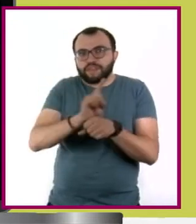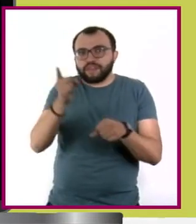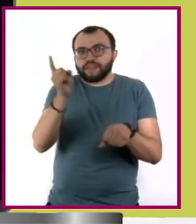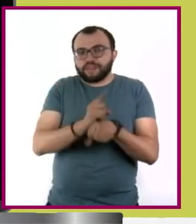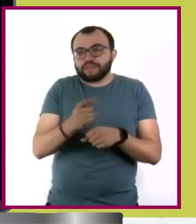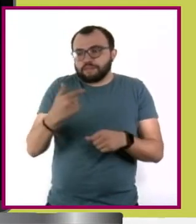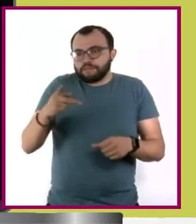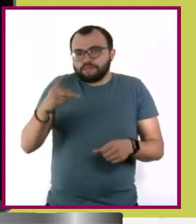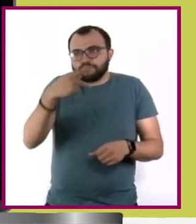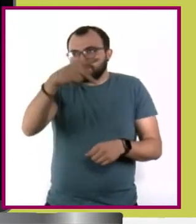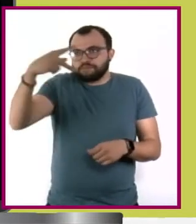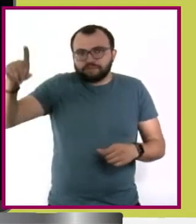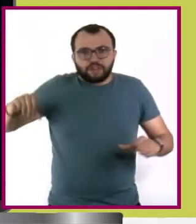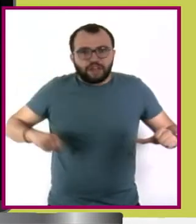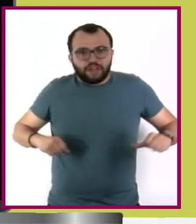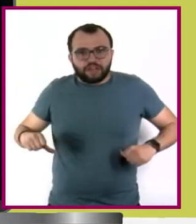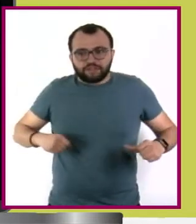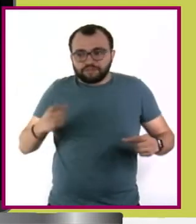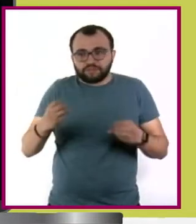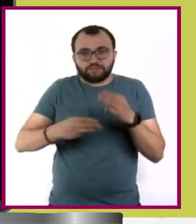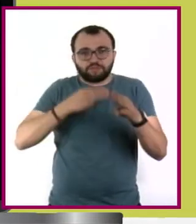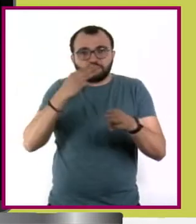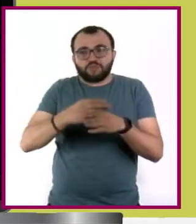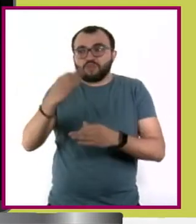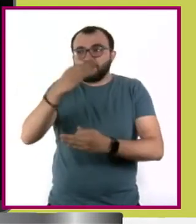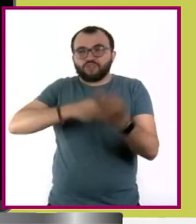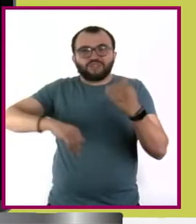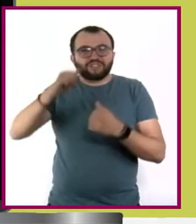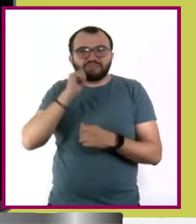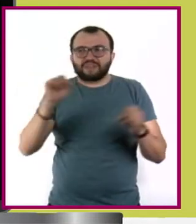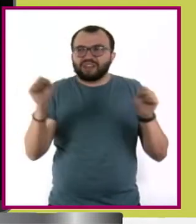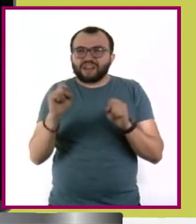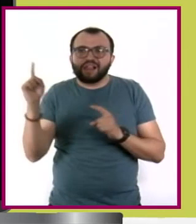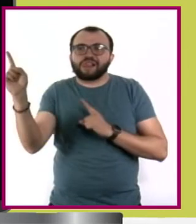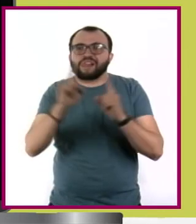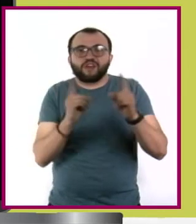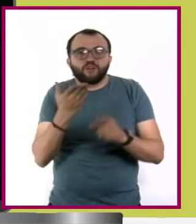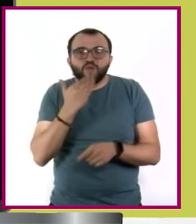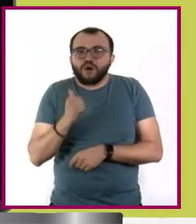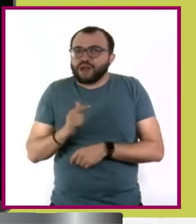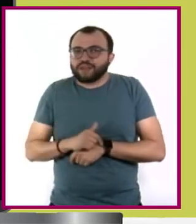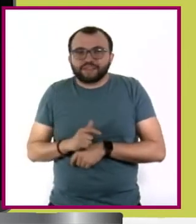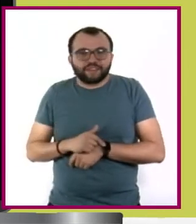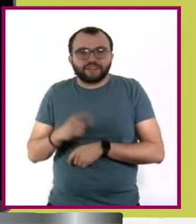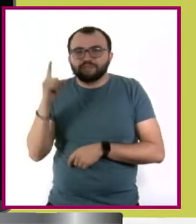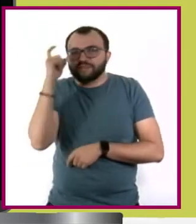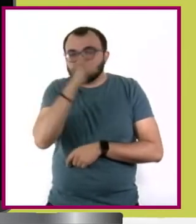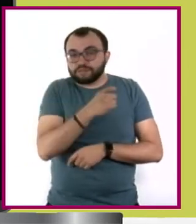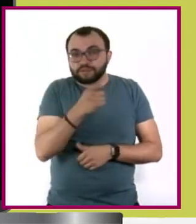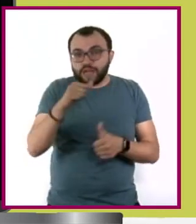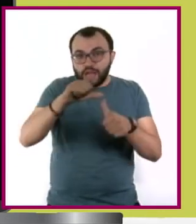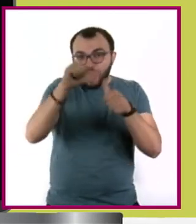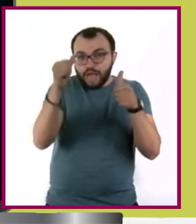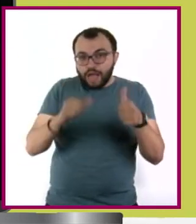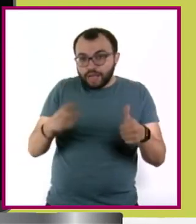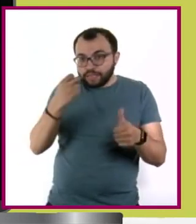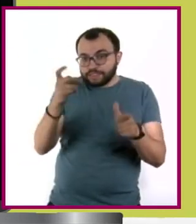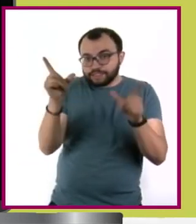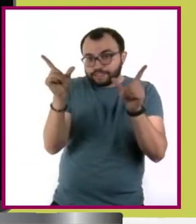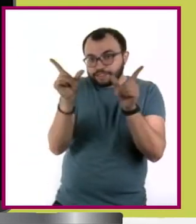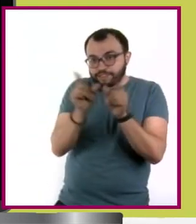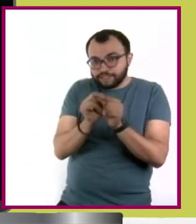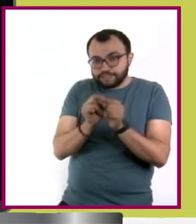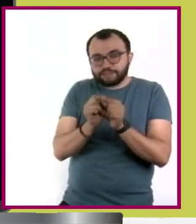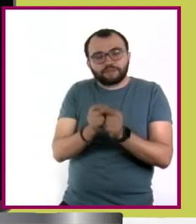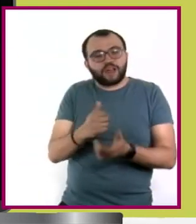nuestras actividades, en este mundo donde todos corremos, donde no tenemos mucho tiempo. El arte de resumir les